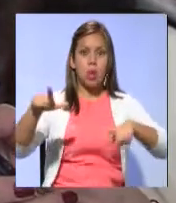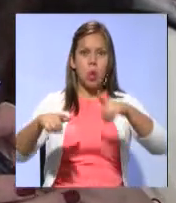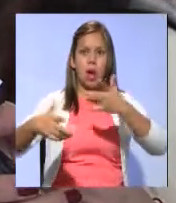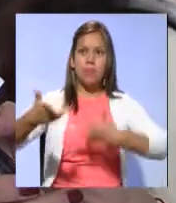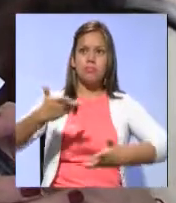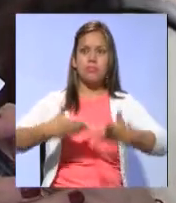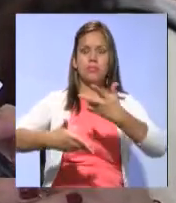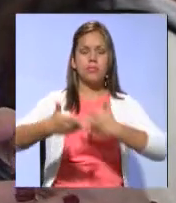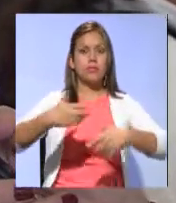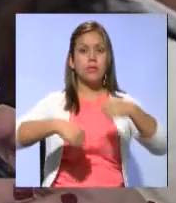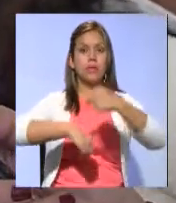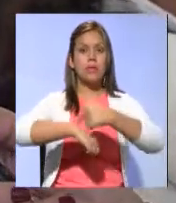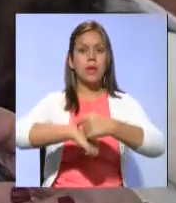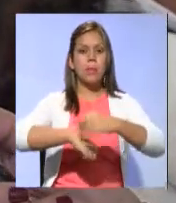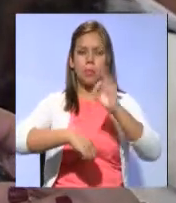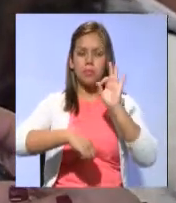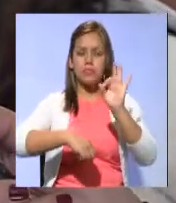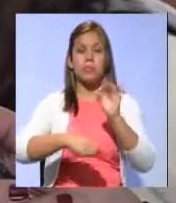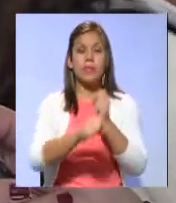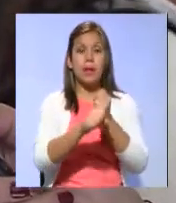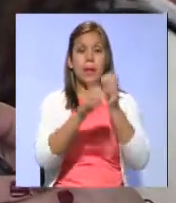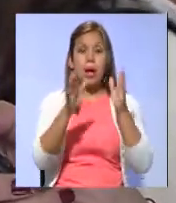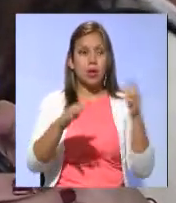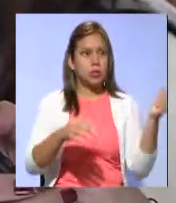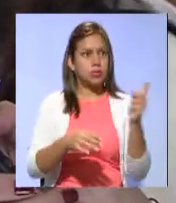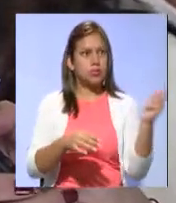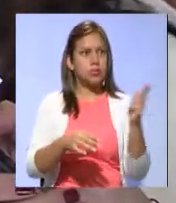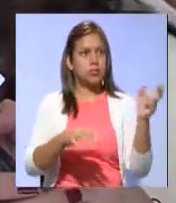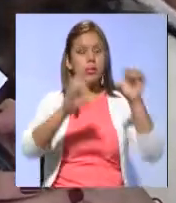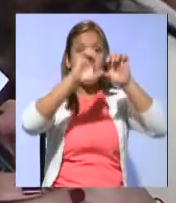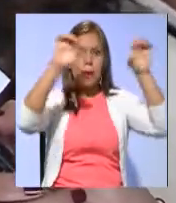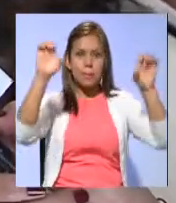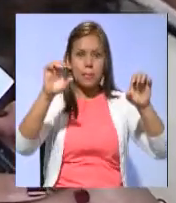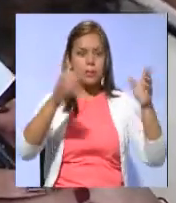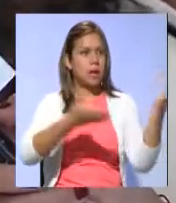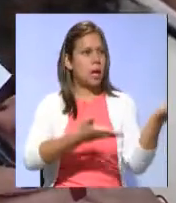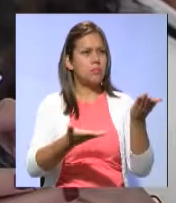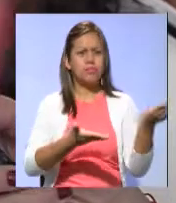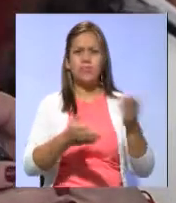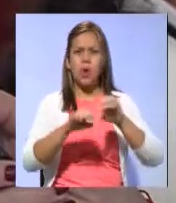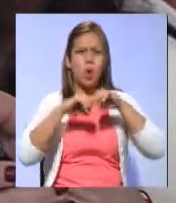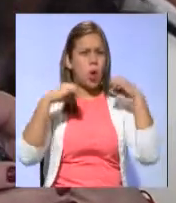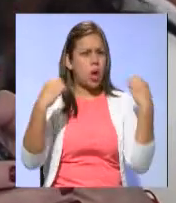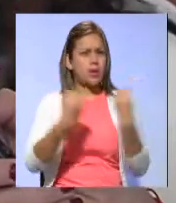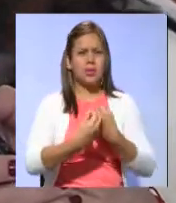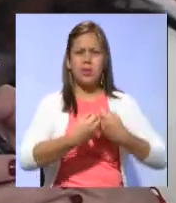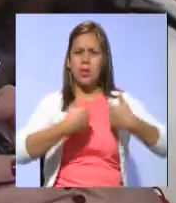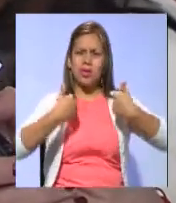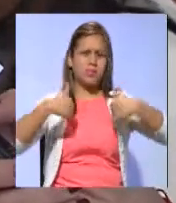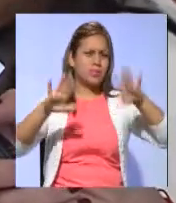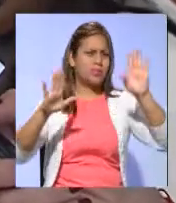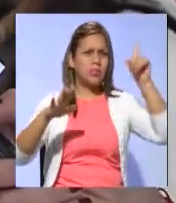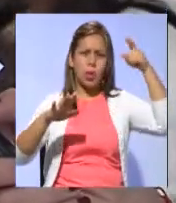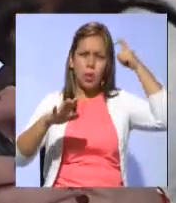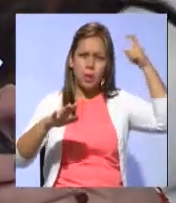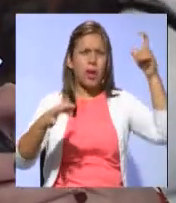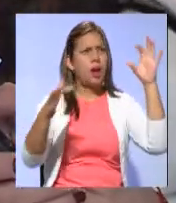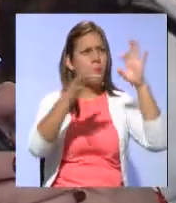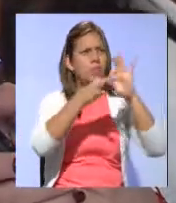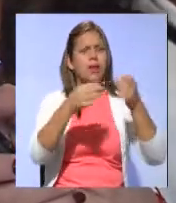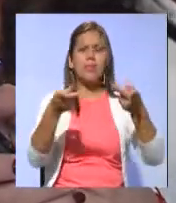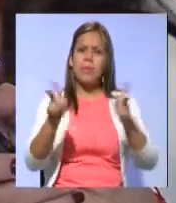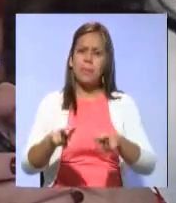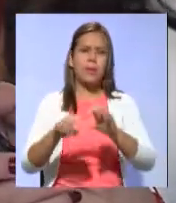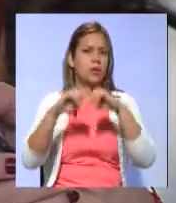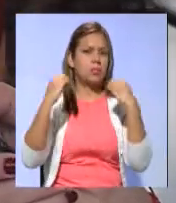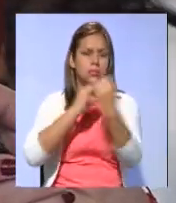amplio en el cual participen tanto los trabajadores, los empresarios, la academia, las organizaciones no gubernamentales, las organizaciones